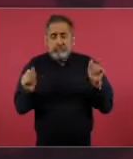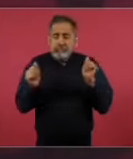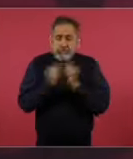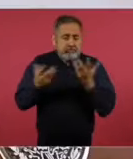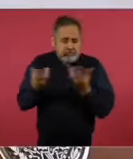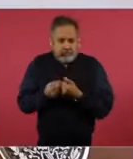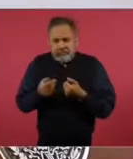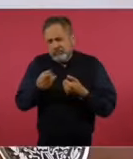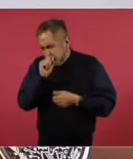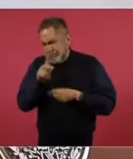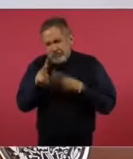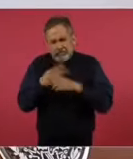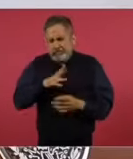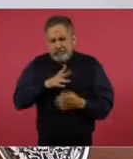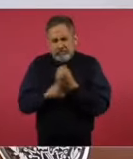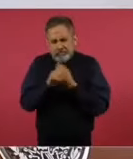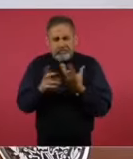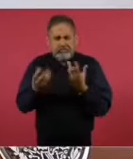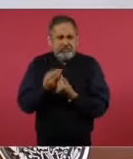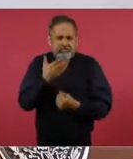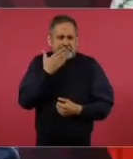conjunta, también no hay ningún problema.